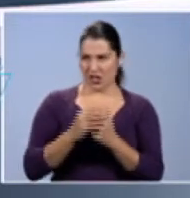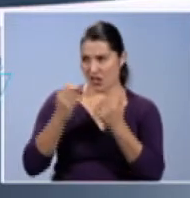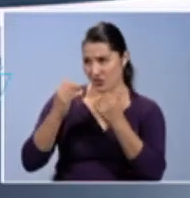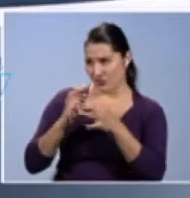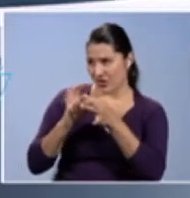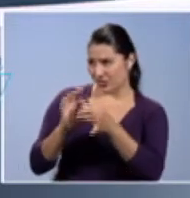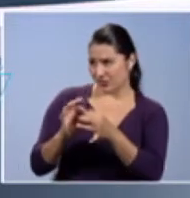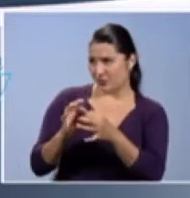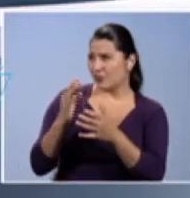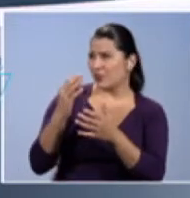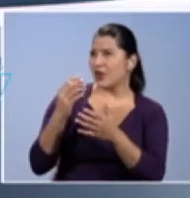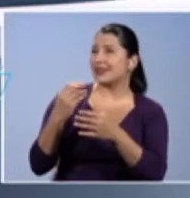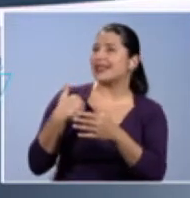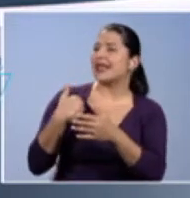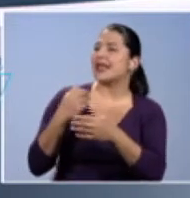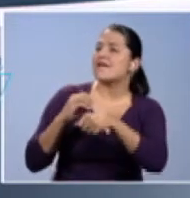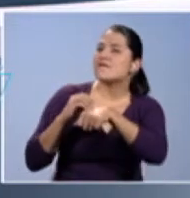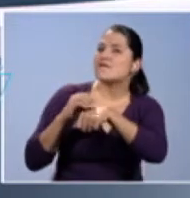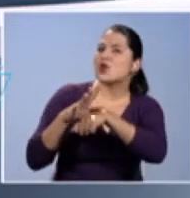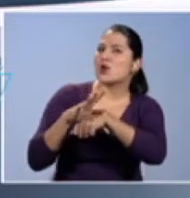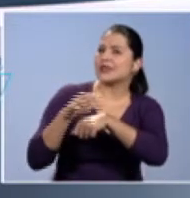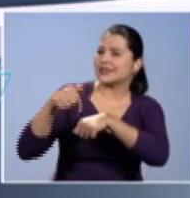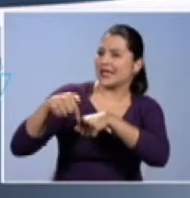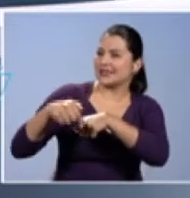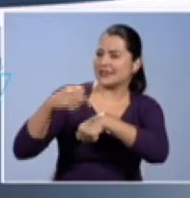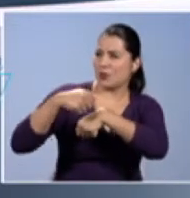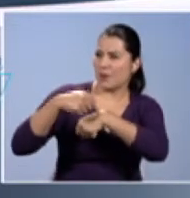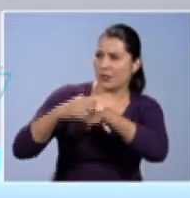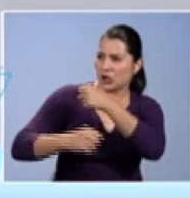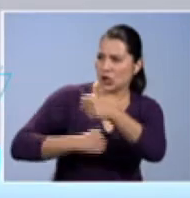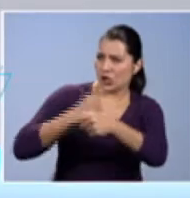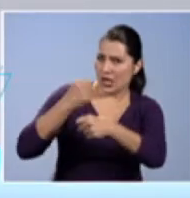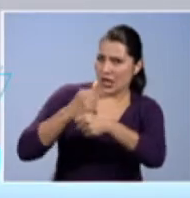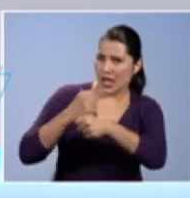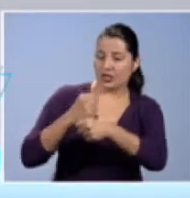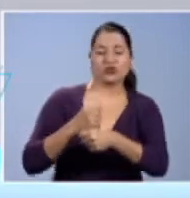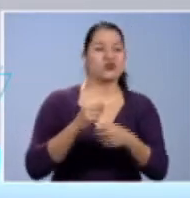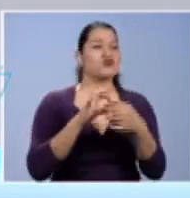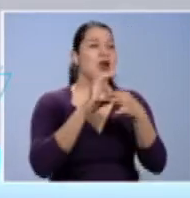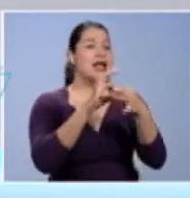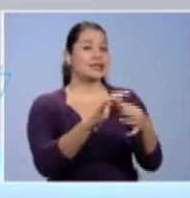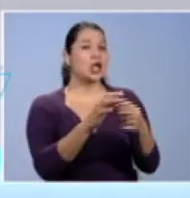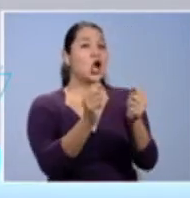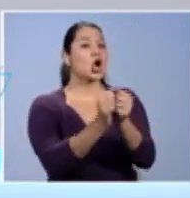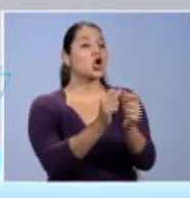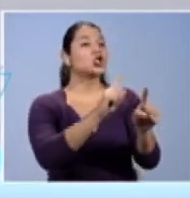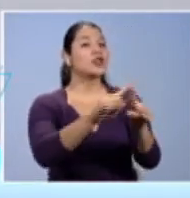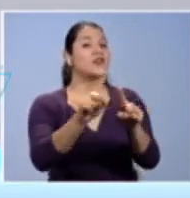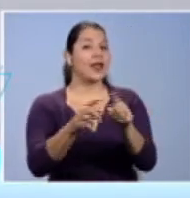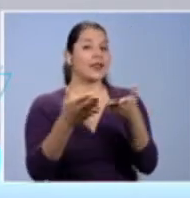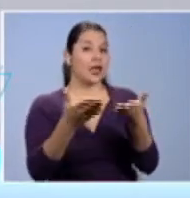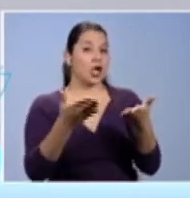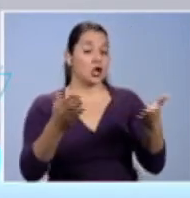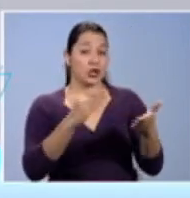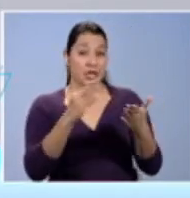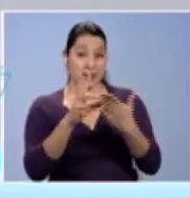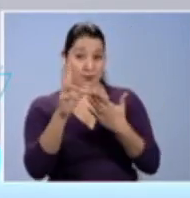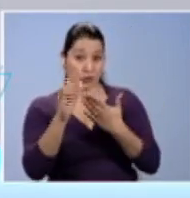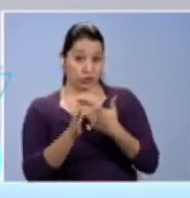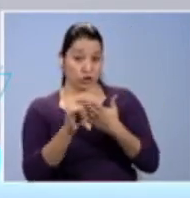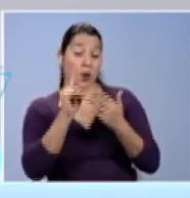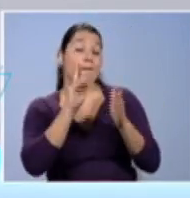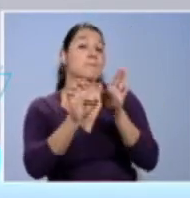del año con el crecimiento o la disminución de empleabilidad? Mire, tiene que ver con varias cosas y varios proyectos. Por ejemplo, para el tema de